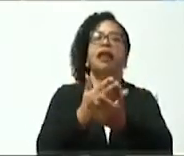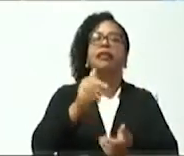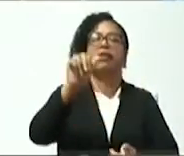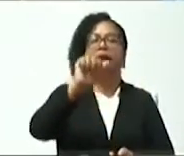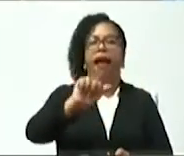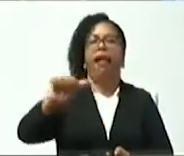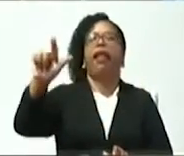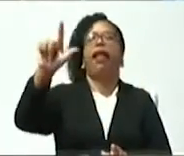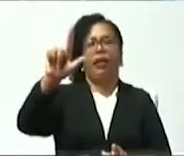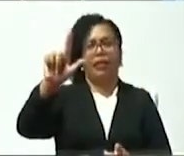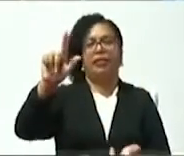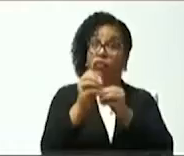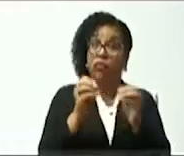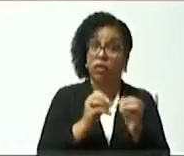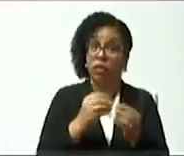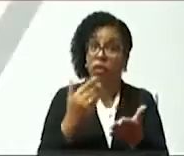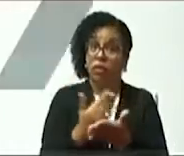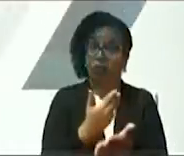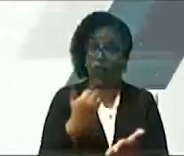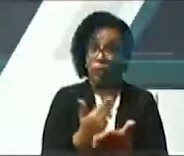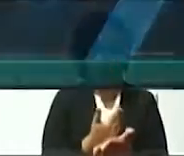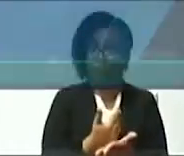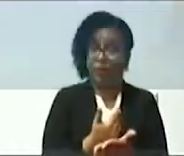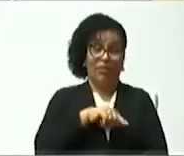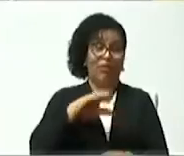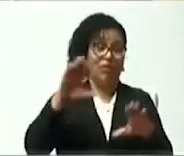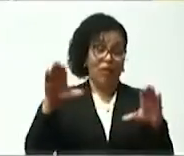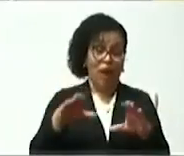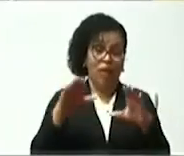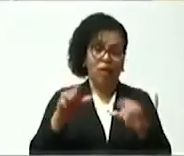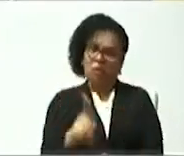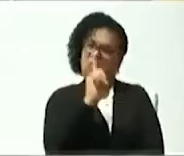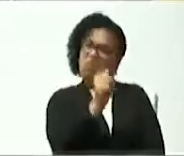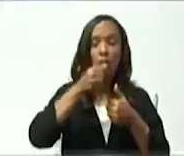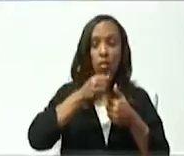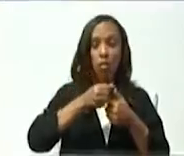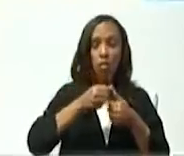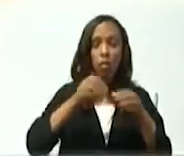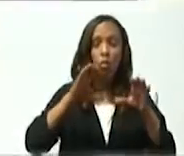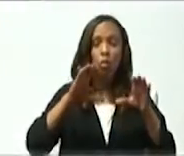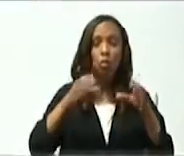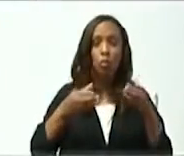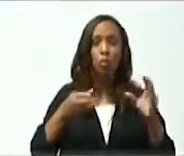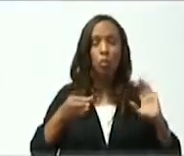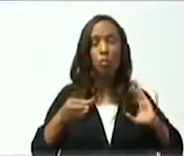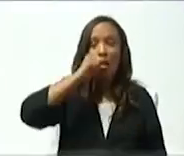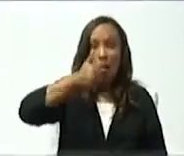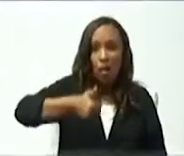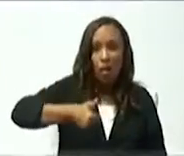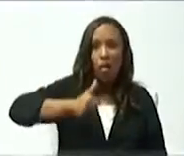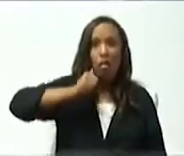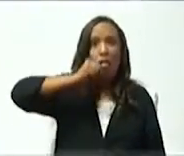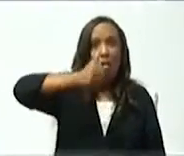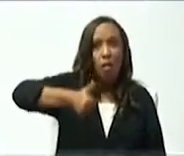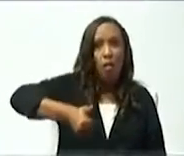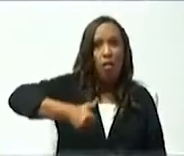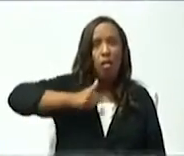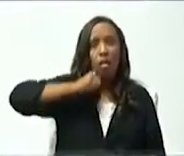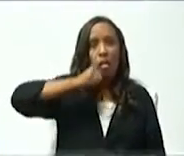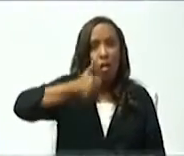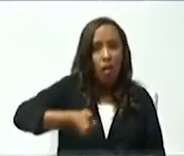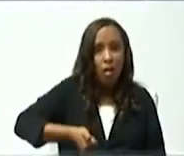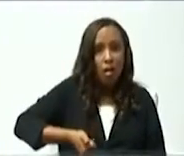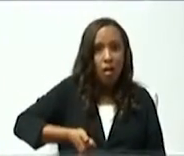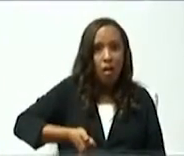vote de manera favorable de inmediato congresistas opositores cuestionaron la aprobación del préstamo lo que generó amplios